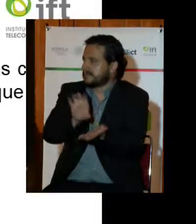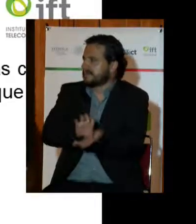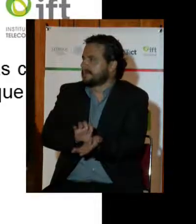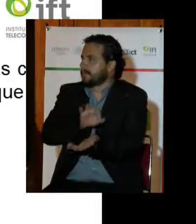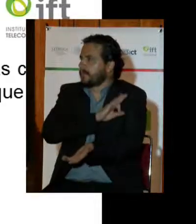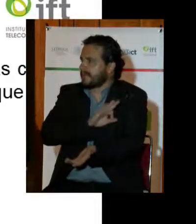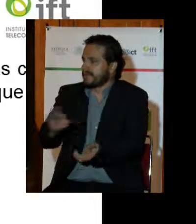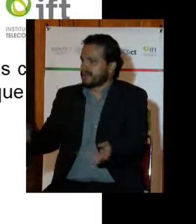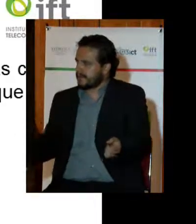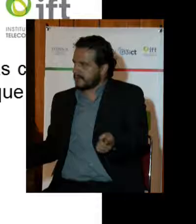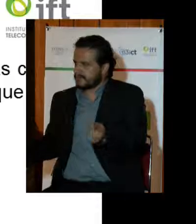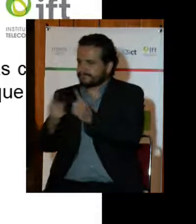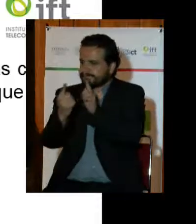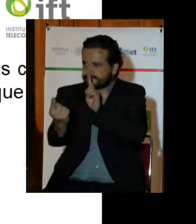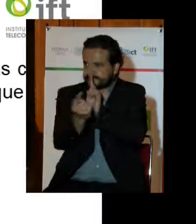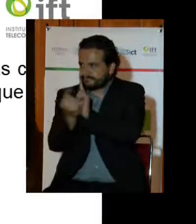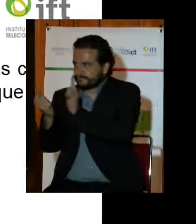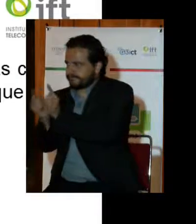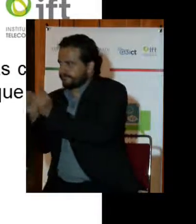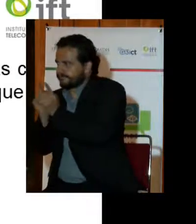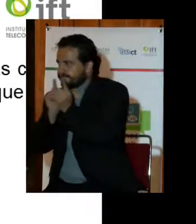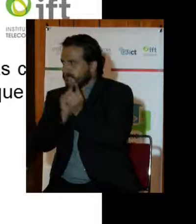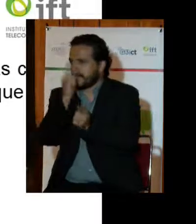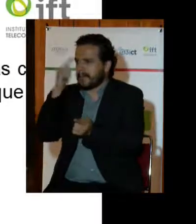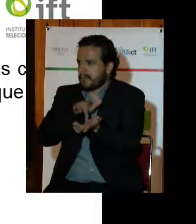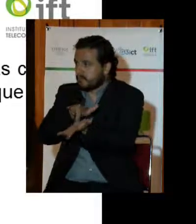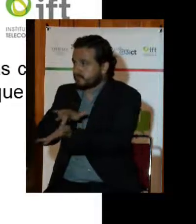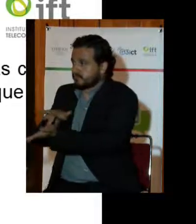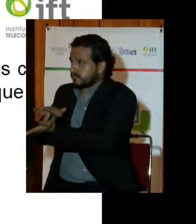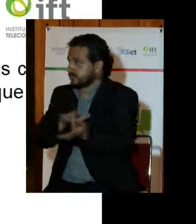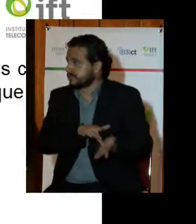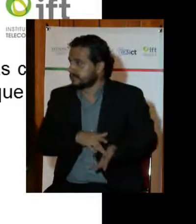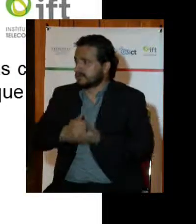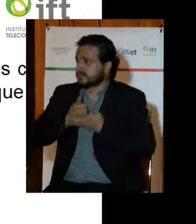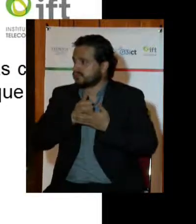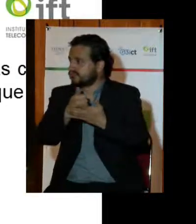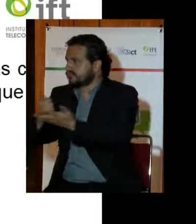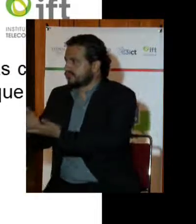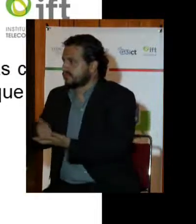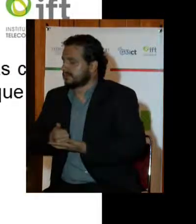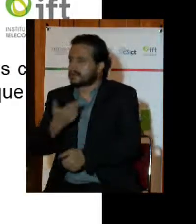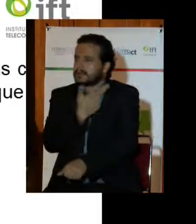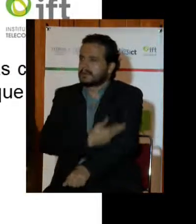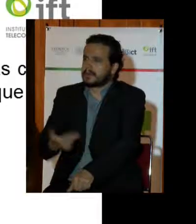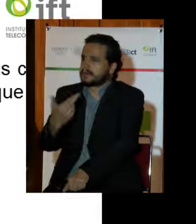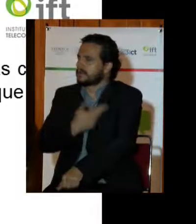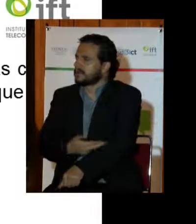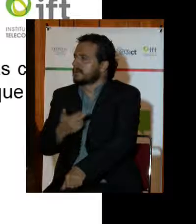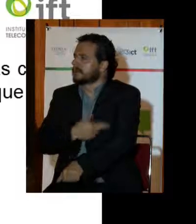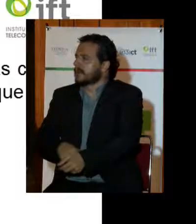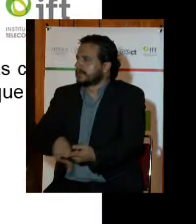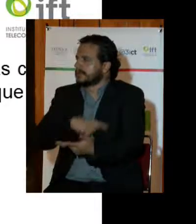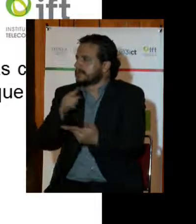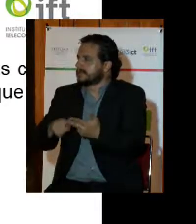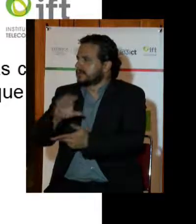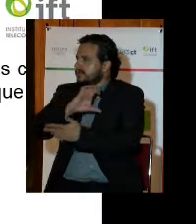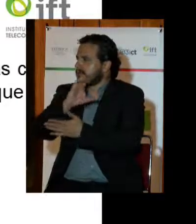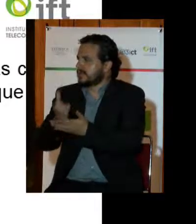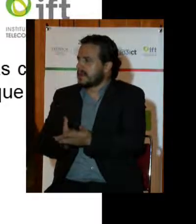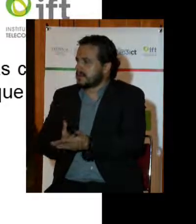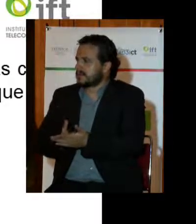puedan asesorarlos y para que todos los trámites, contratos, prácticas